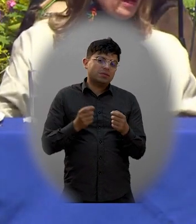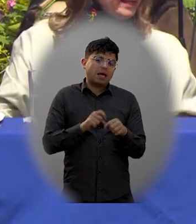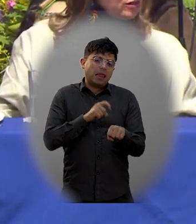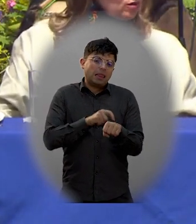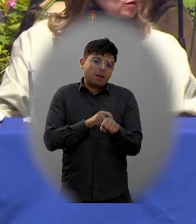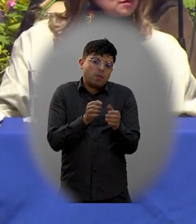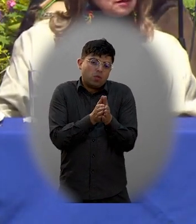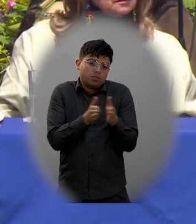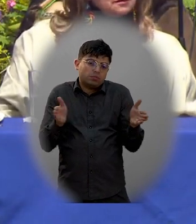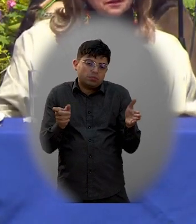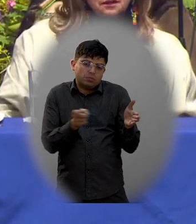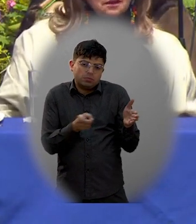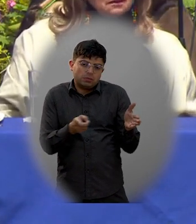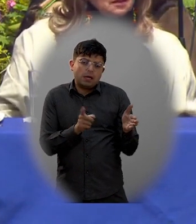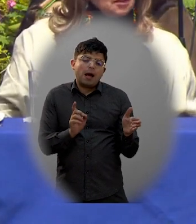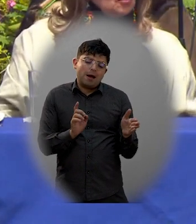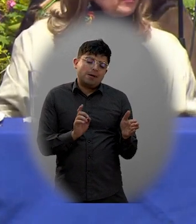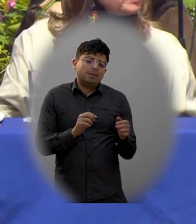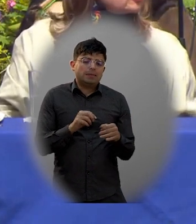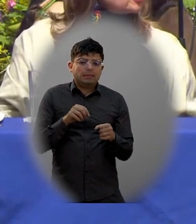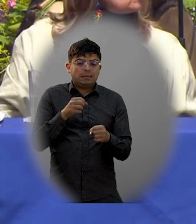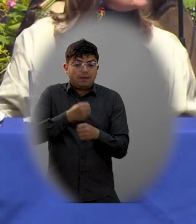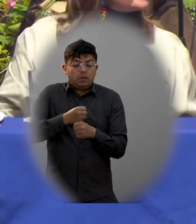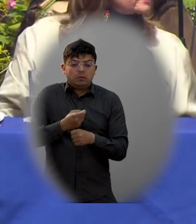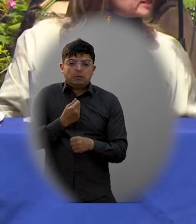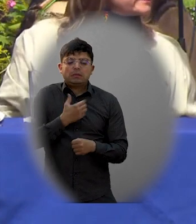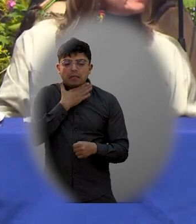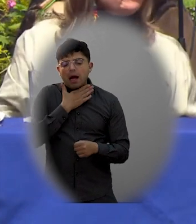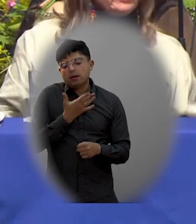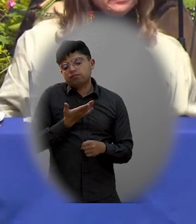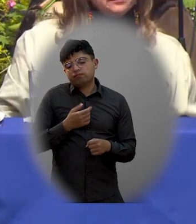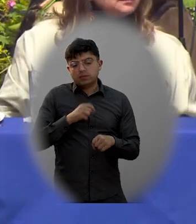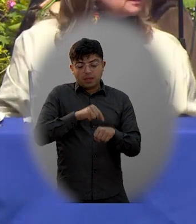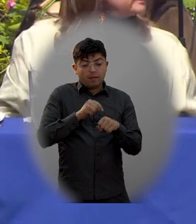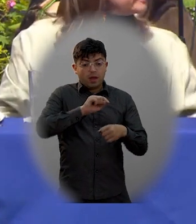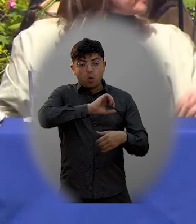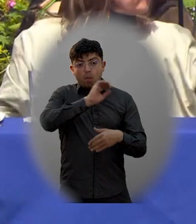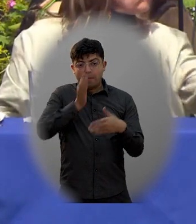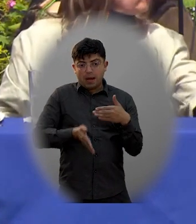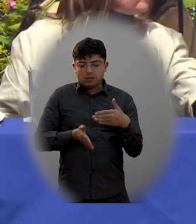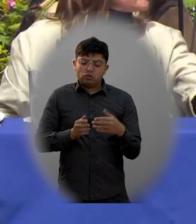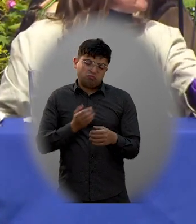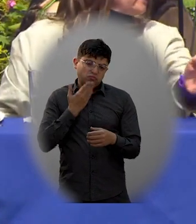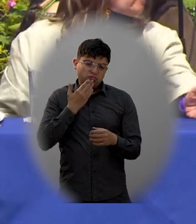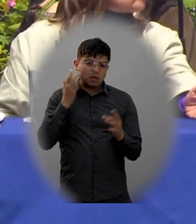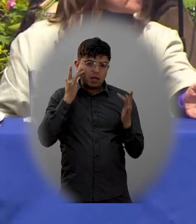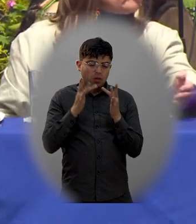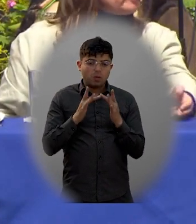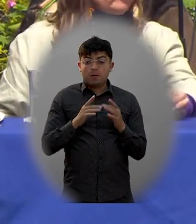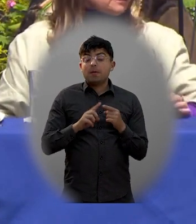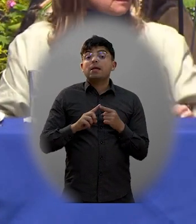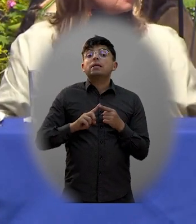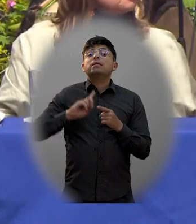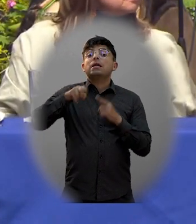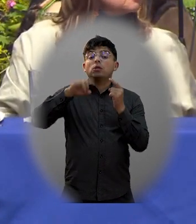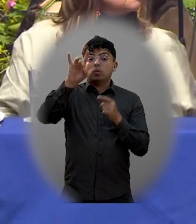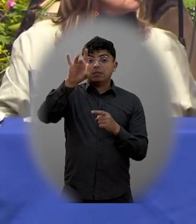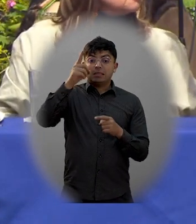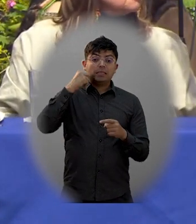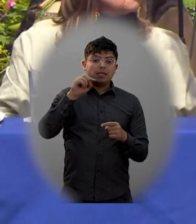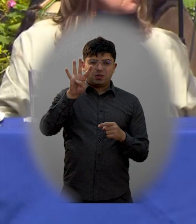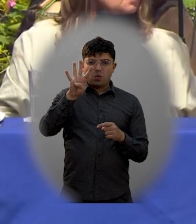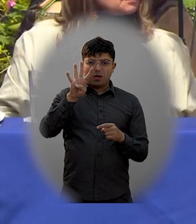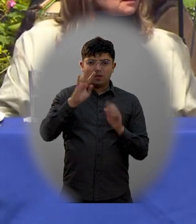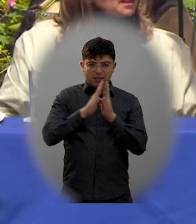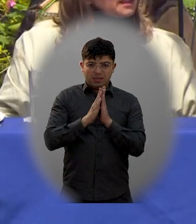temporada. Entonces también sabemos que es como el plazo prudente, y en los siguientes 15 días al 4